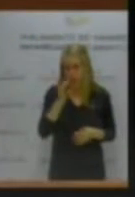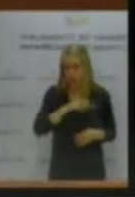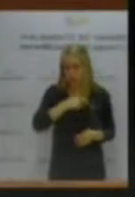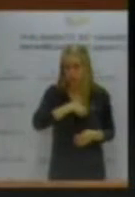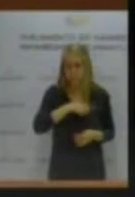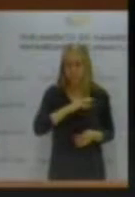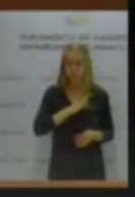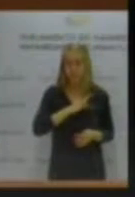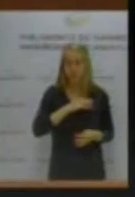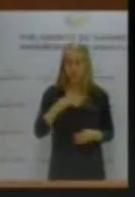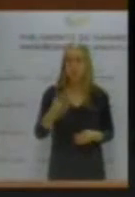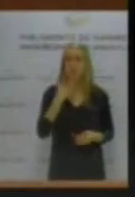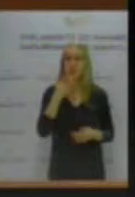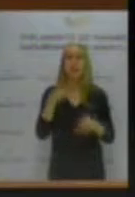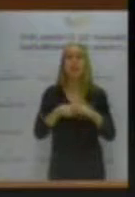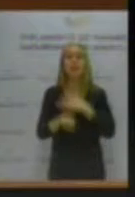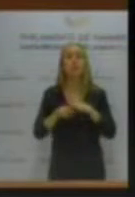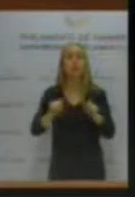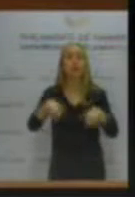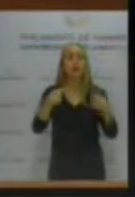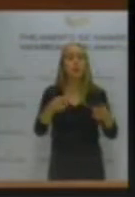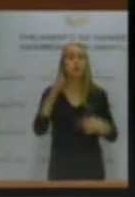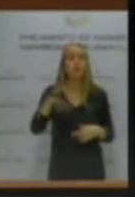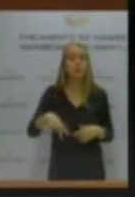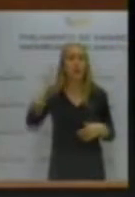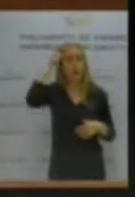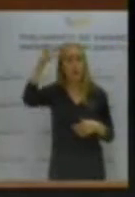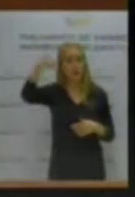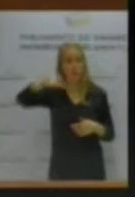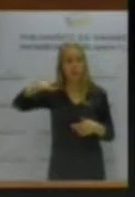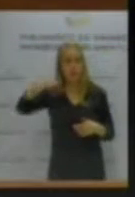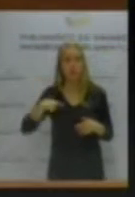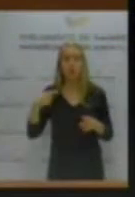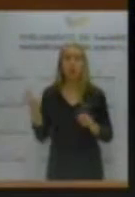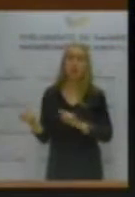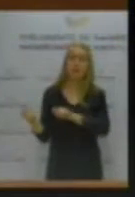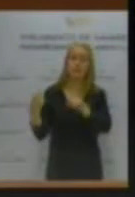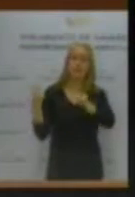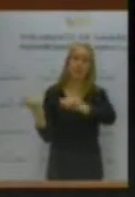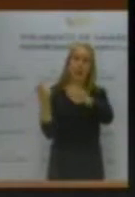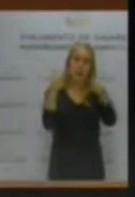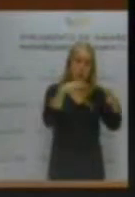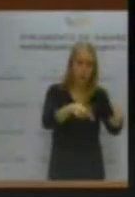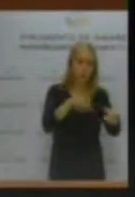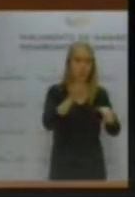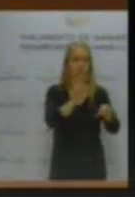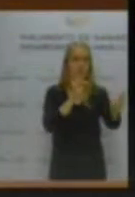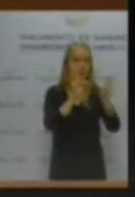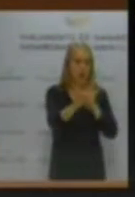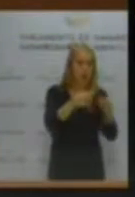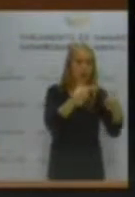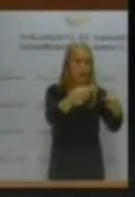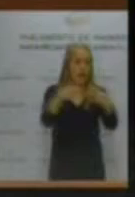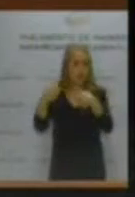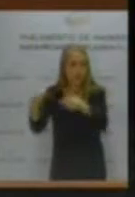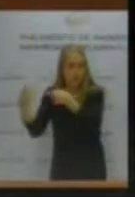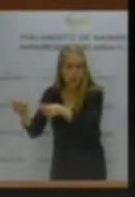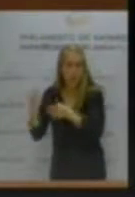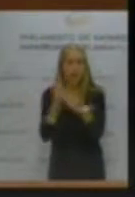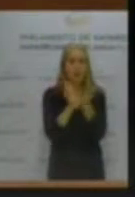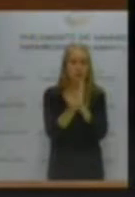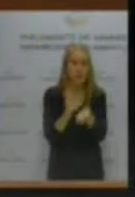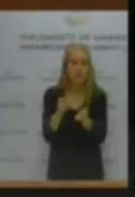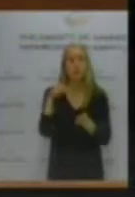las mancomunidades, que son los que transportan el residuo, los que lo clasifican, los que los tratan, ¿serán